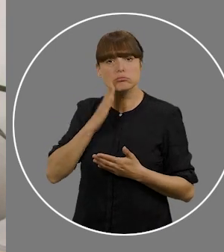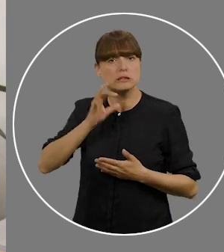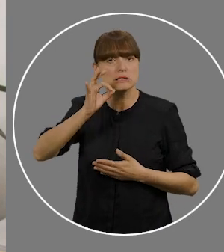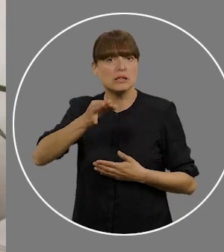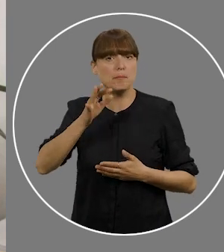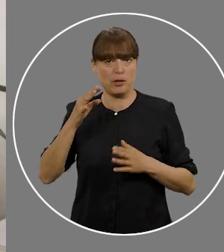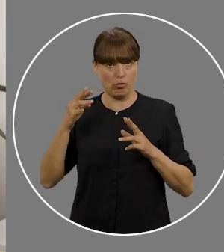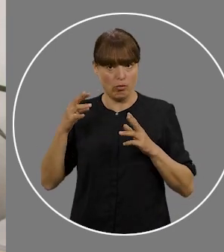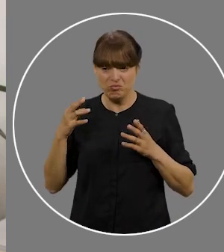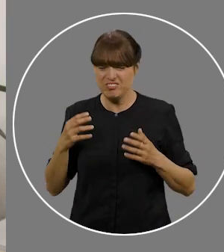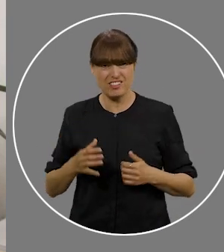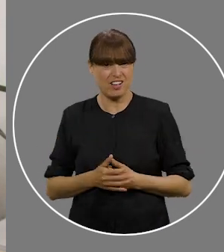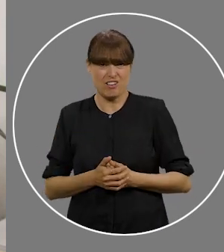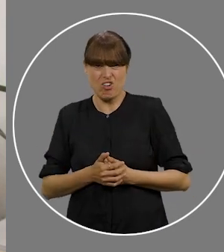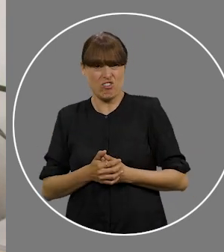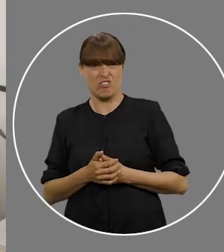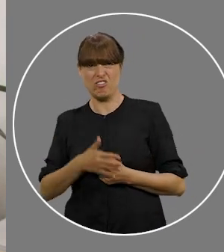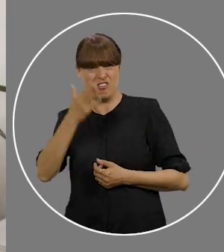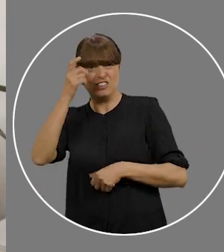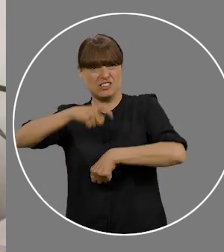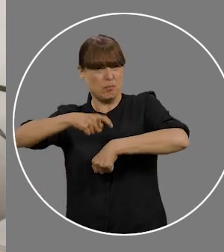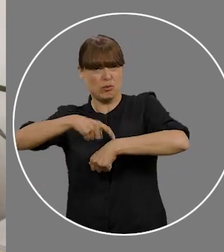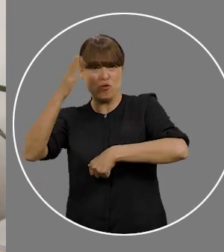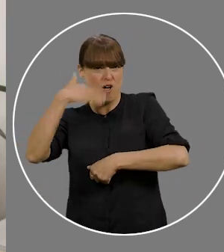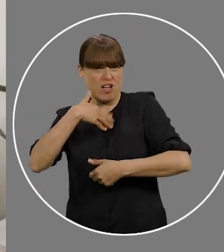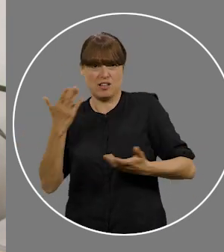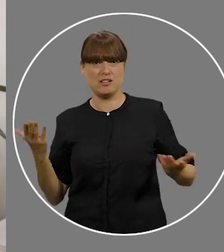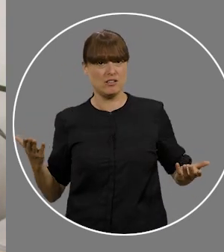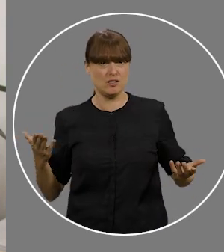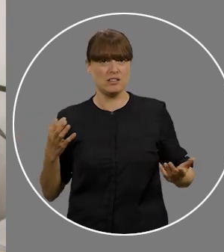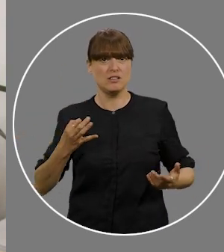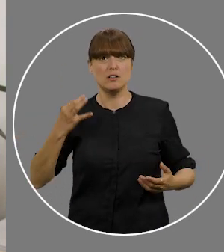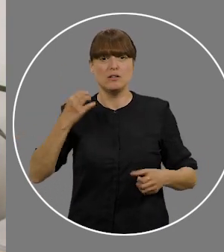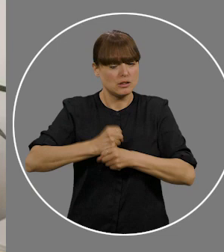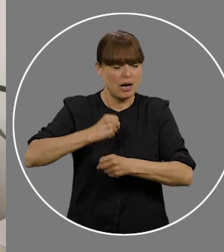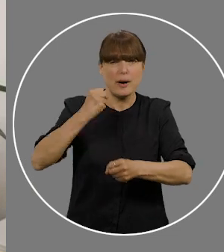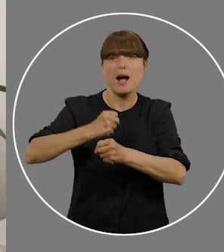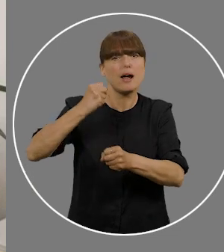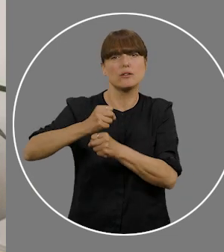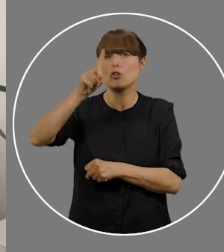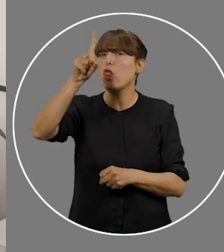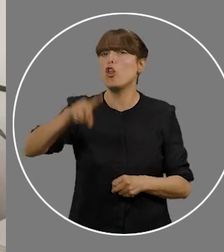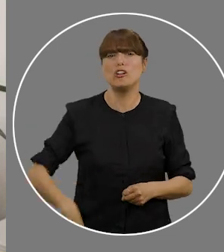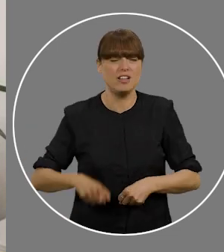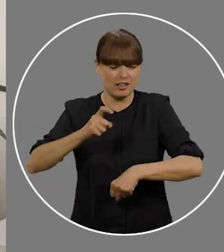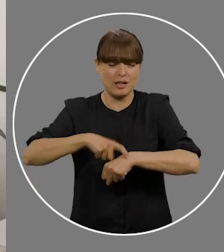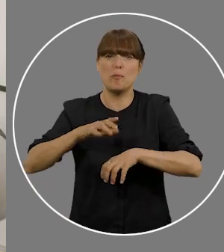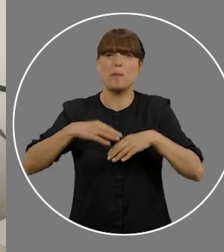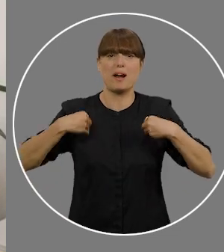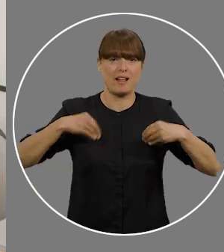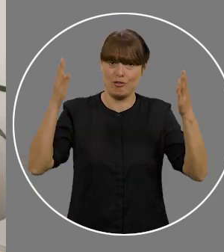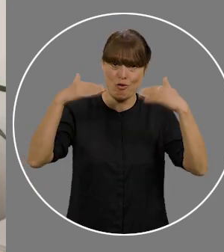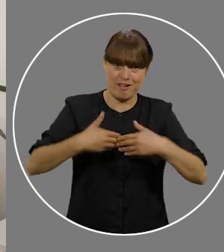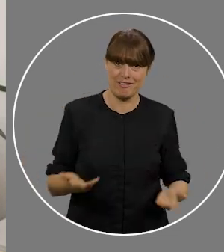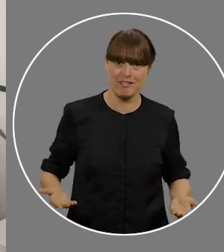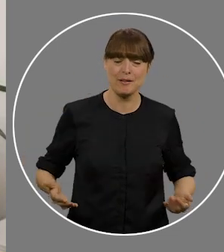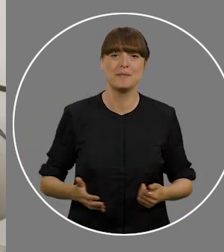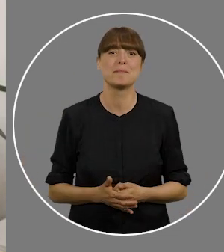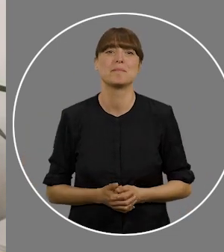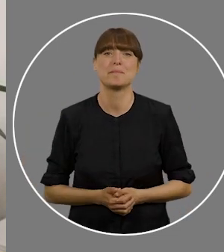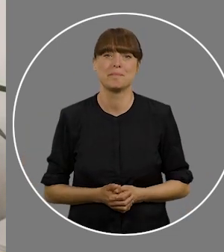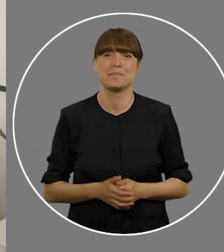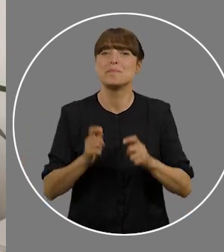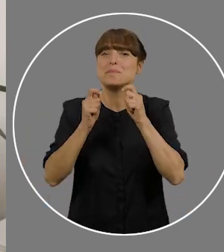nos llevábamos muy bien. Pero es que no teníamos tiempo porque casi todo el mundo se tuvo que poner a